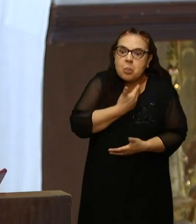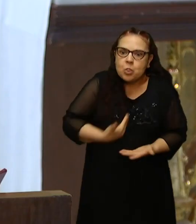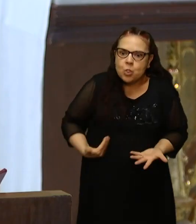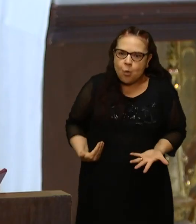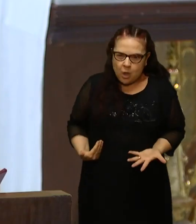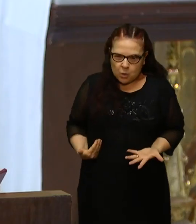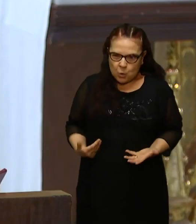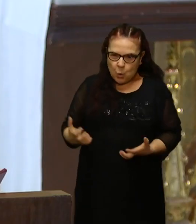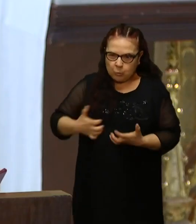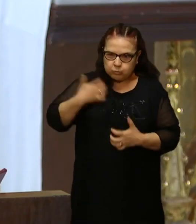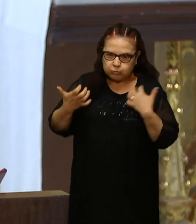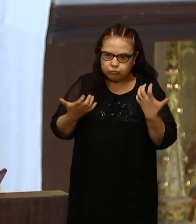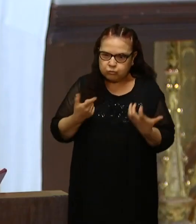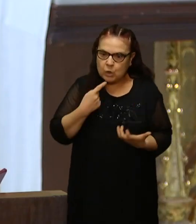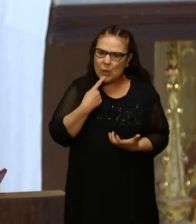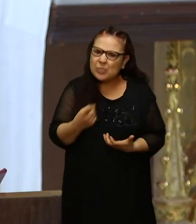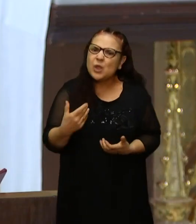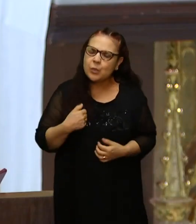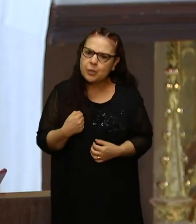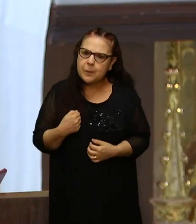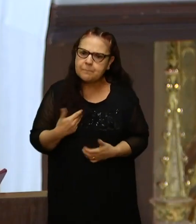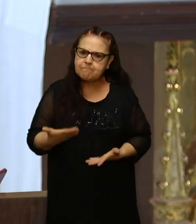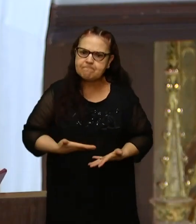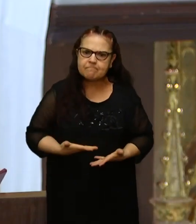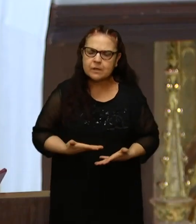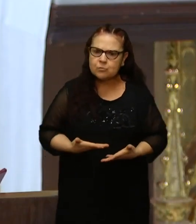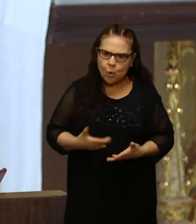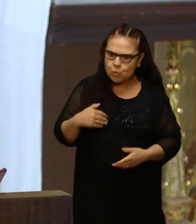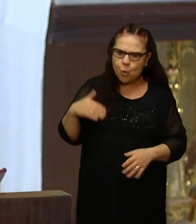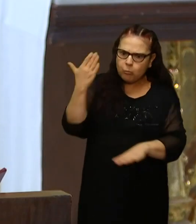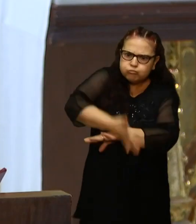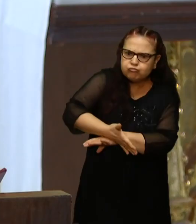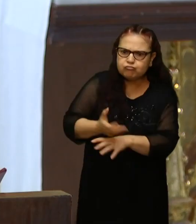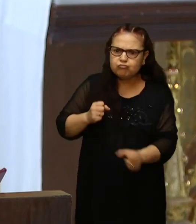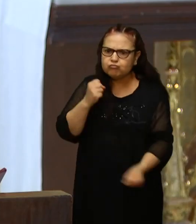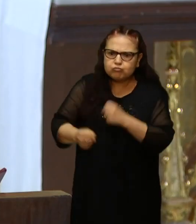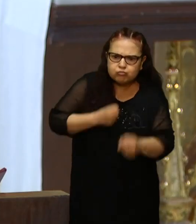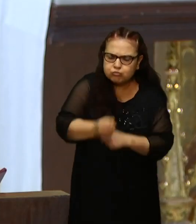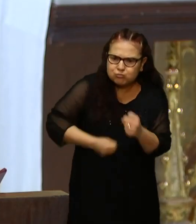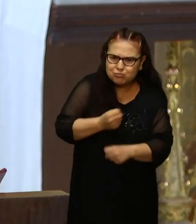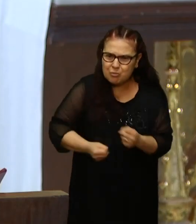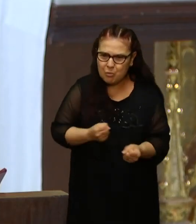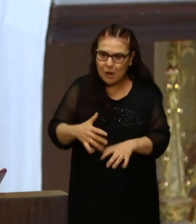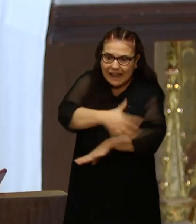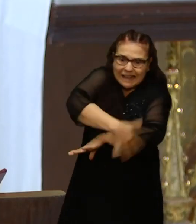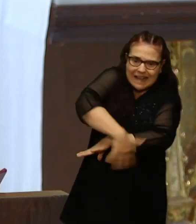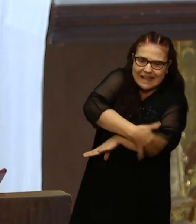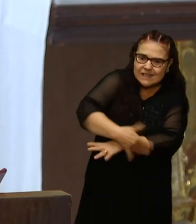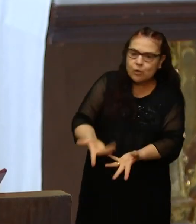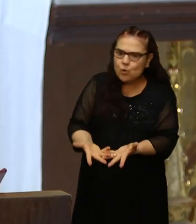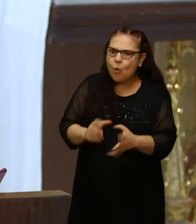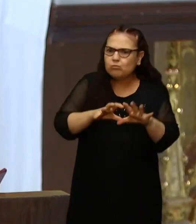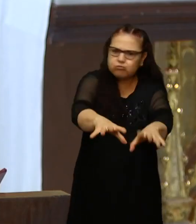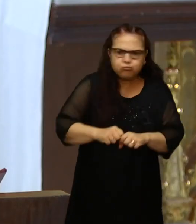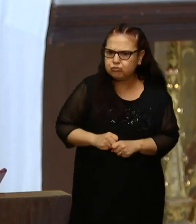indignado, dijo a su criado: «Sal a prisa a las plazas y calles de la ciudad y tráete